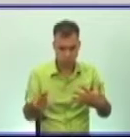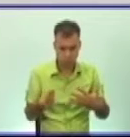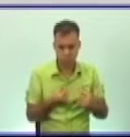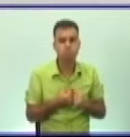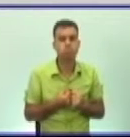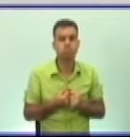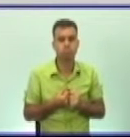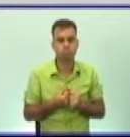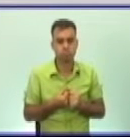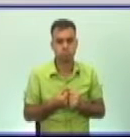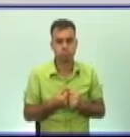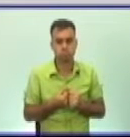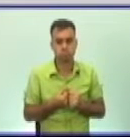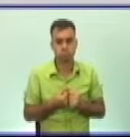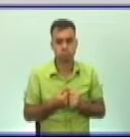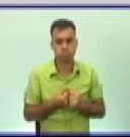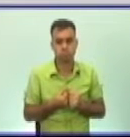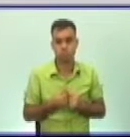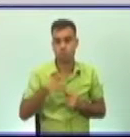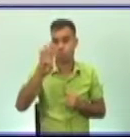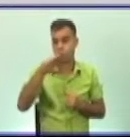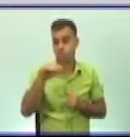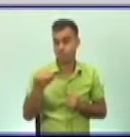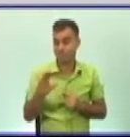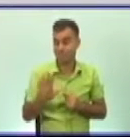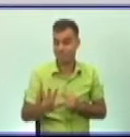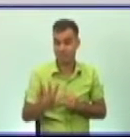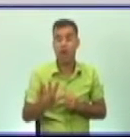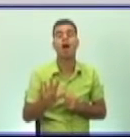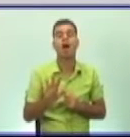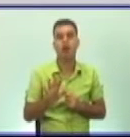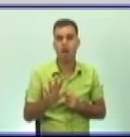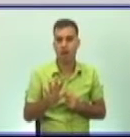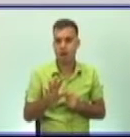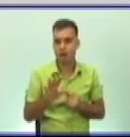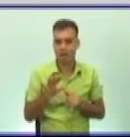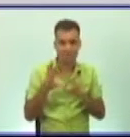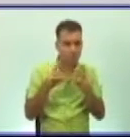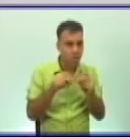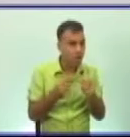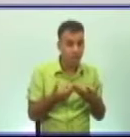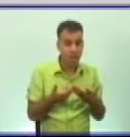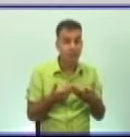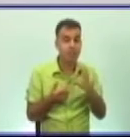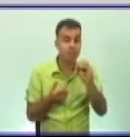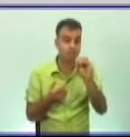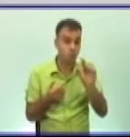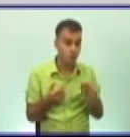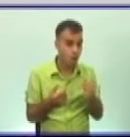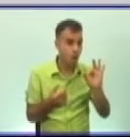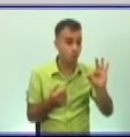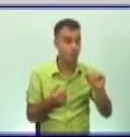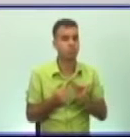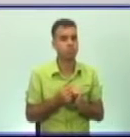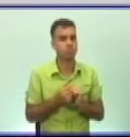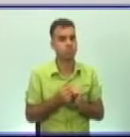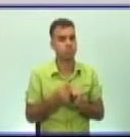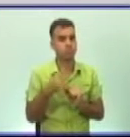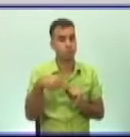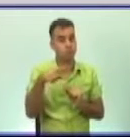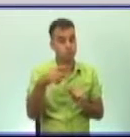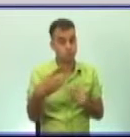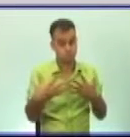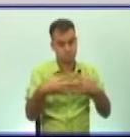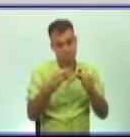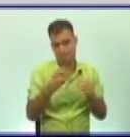4/5, 4/5 es 0,8. Y entonces aquí hay algo muy interesante que tiene usted que con la asignatura